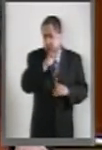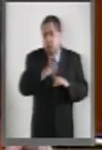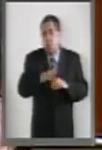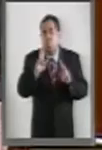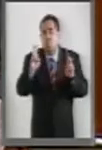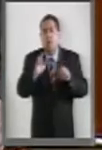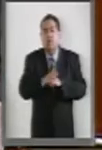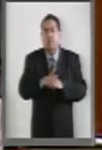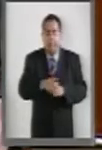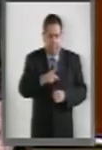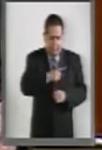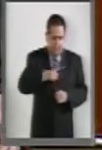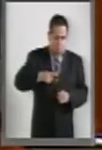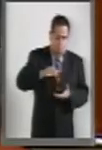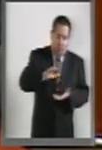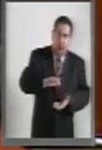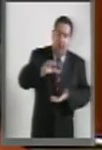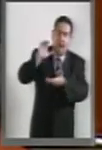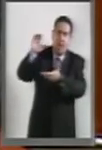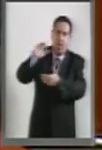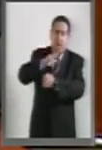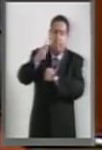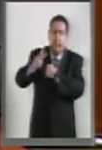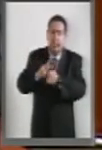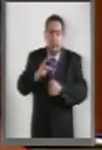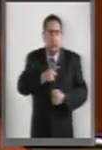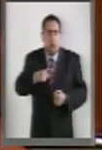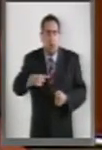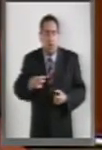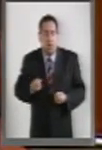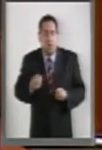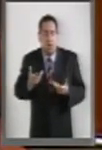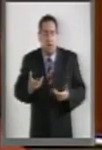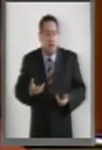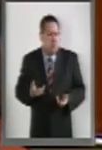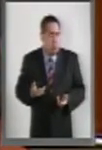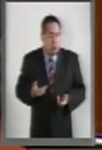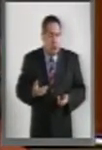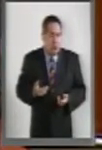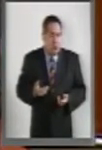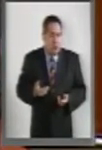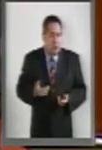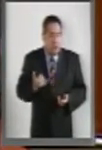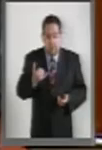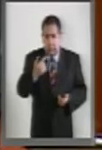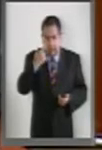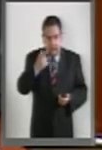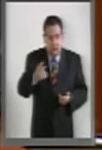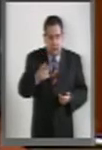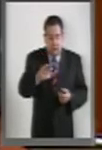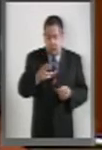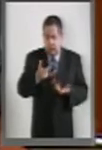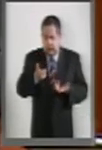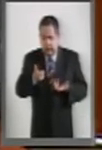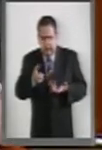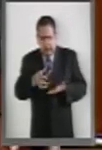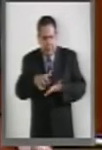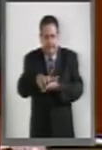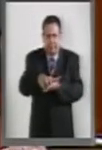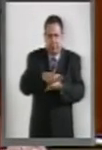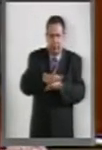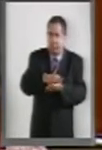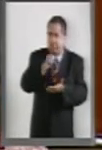tema de la deuda pública en el país y la falta de austeridad